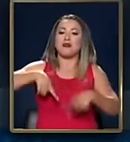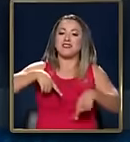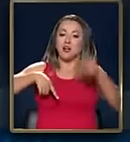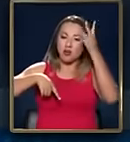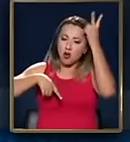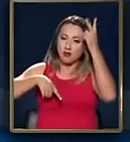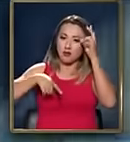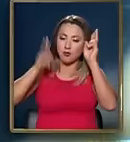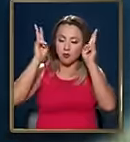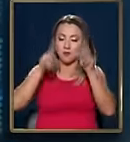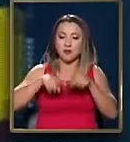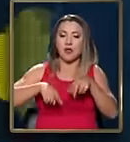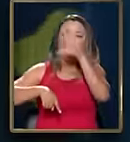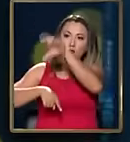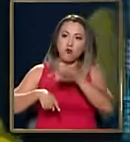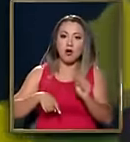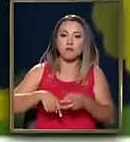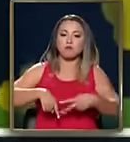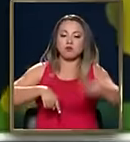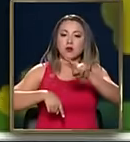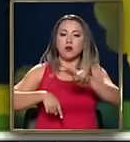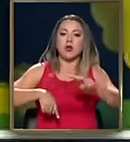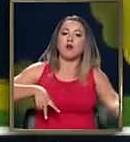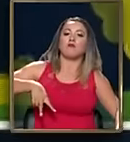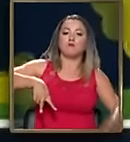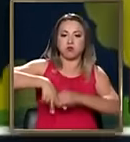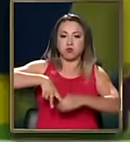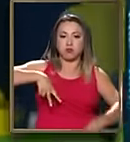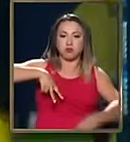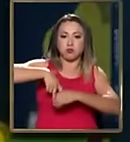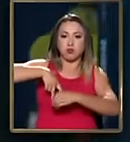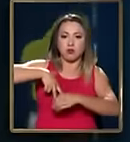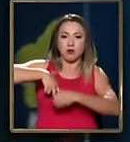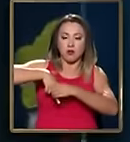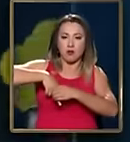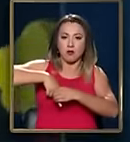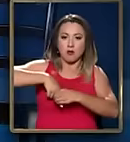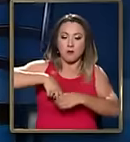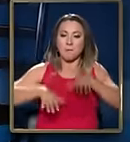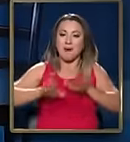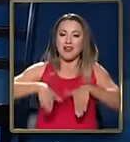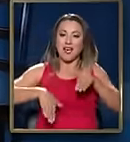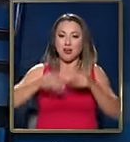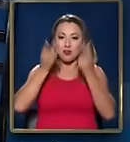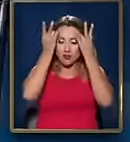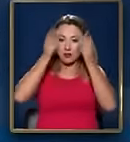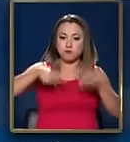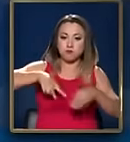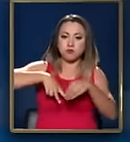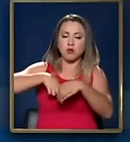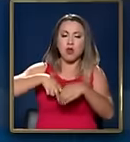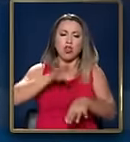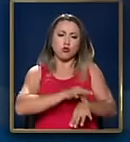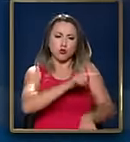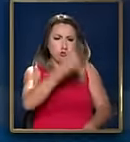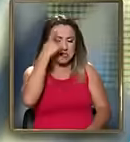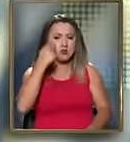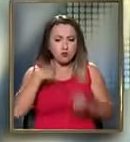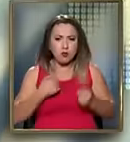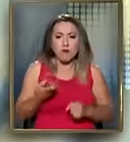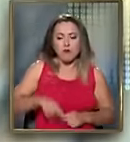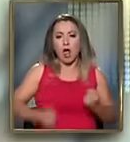weón. Y fue a buscar la pata de conejo y le han instalado la pata de conejo, weón. Cuando el weón despertó, le dijo, doctor, ¿y usted cree que yo